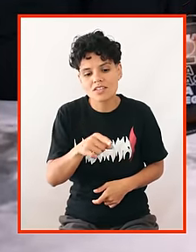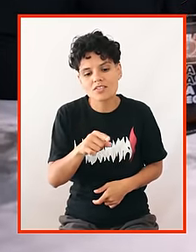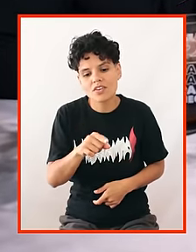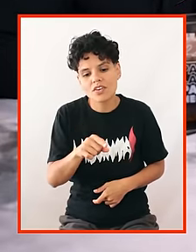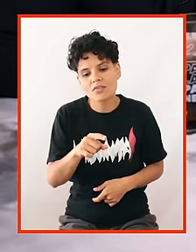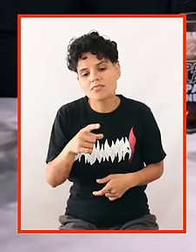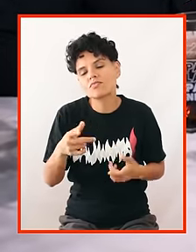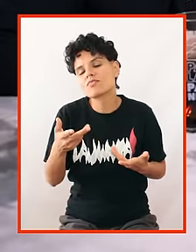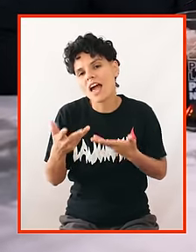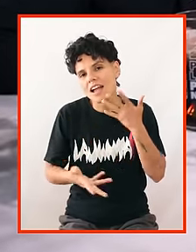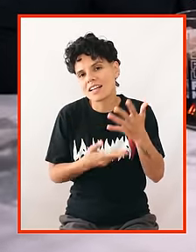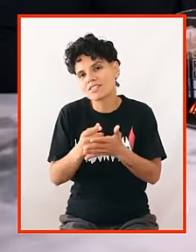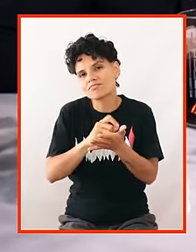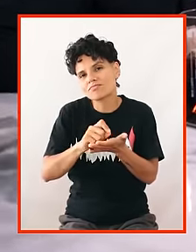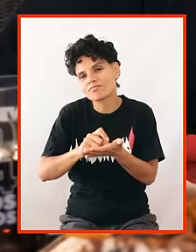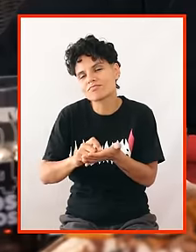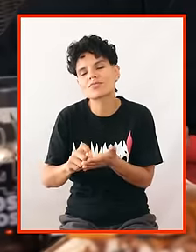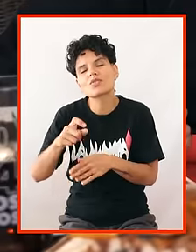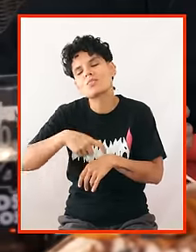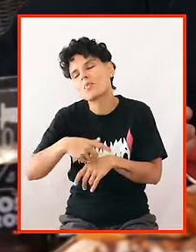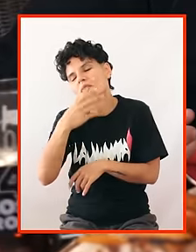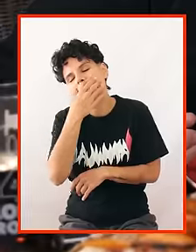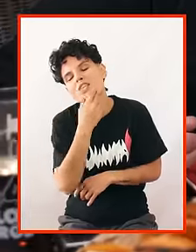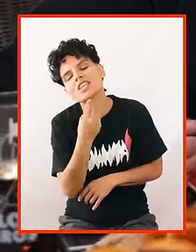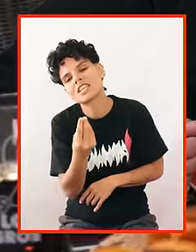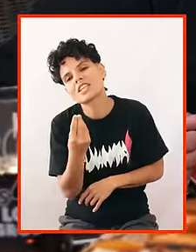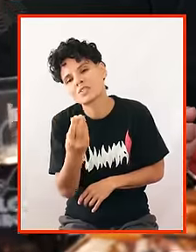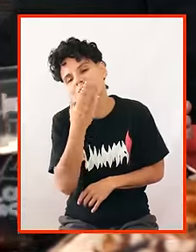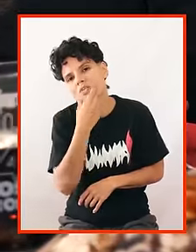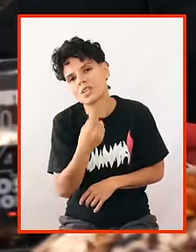Talcahuano. Un homenaje. Un momento lindo.